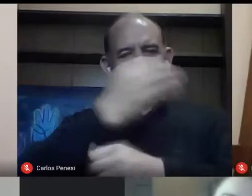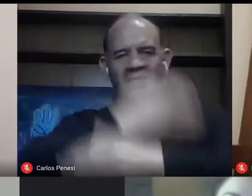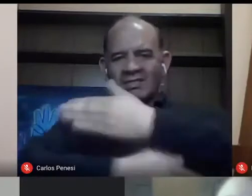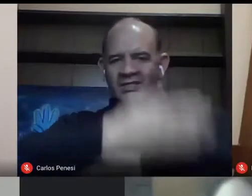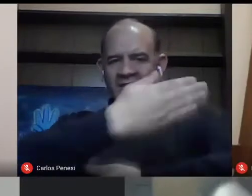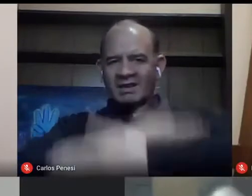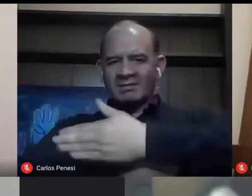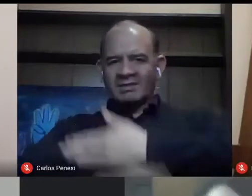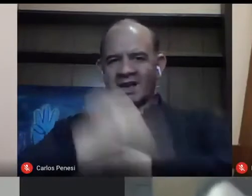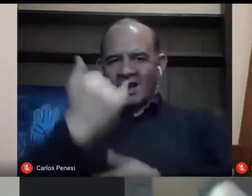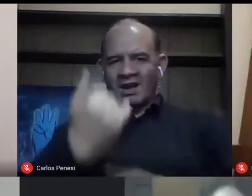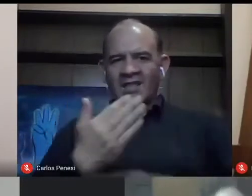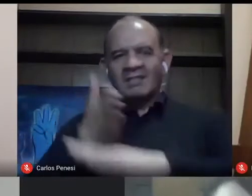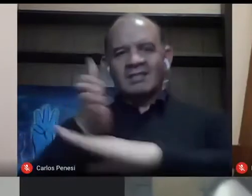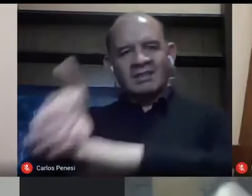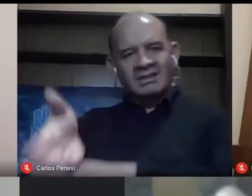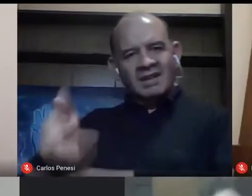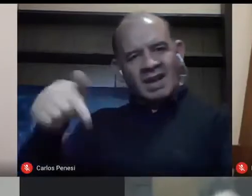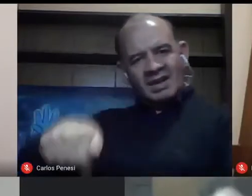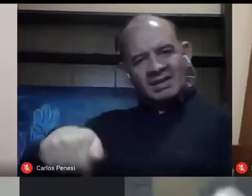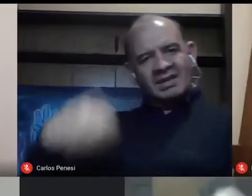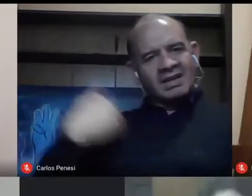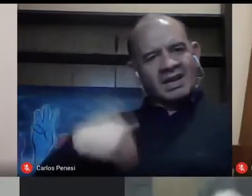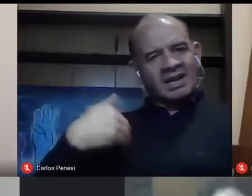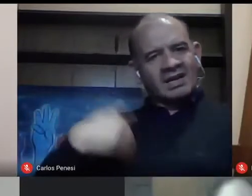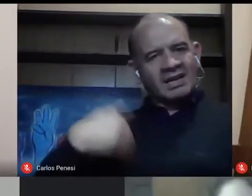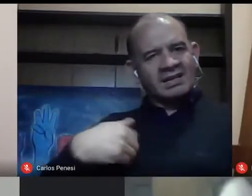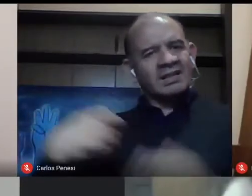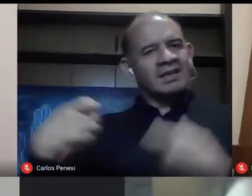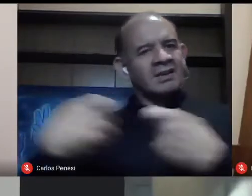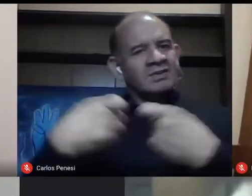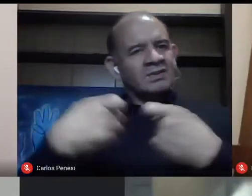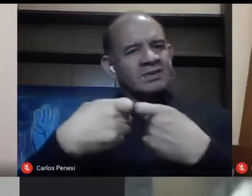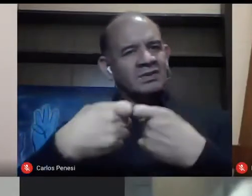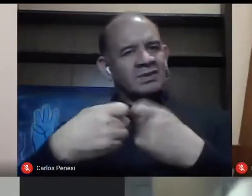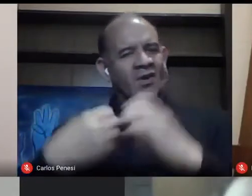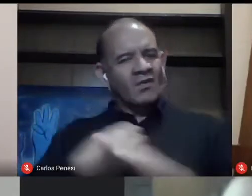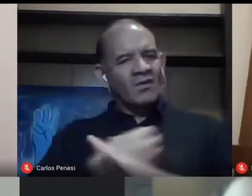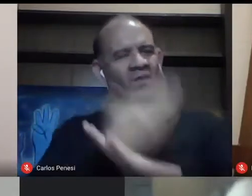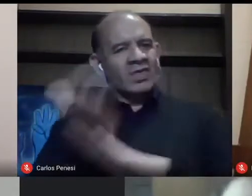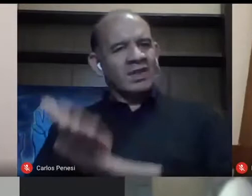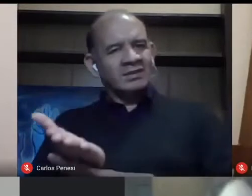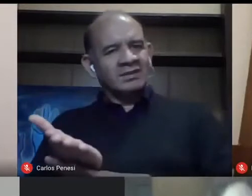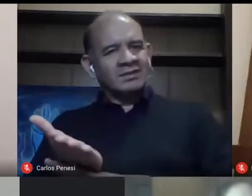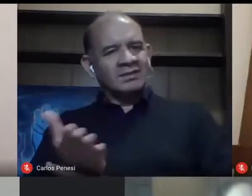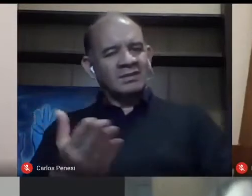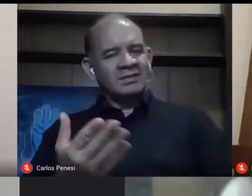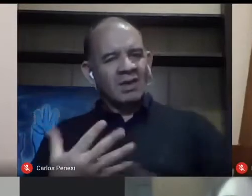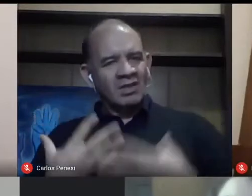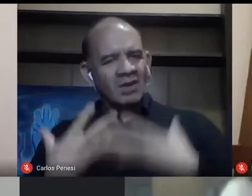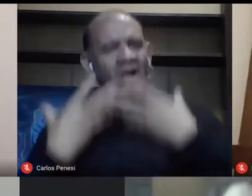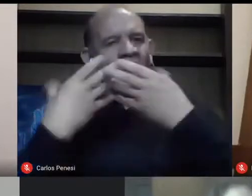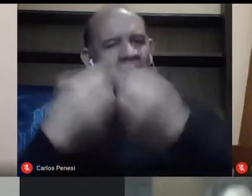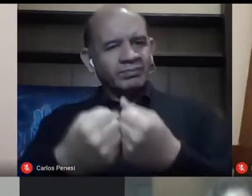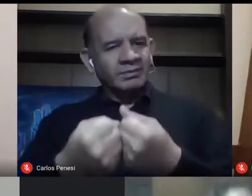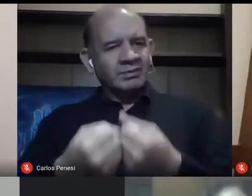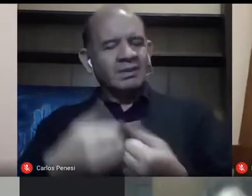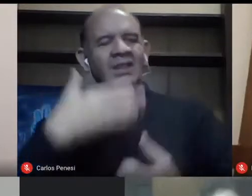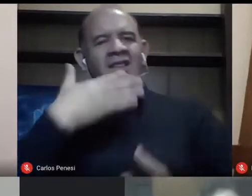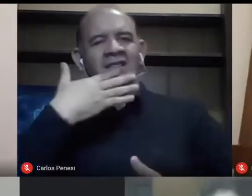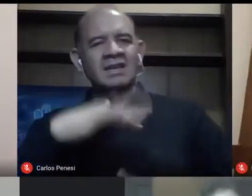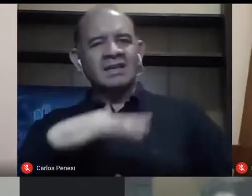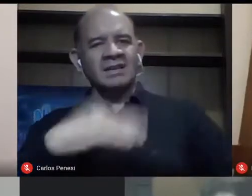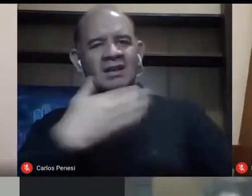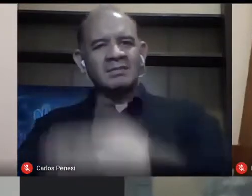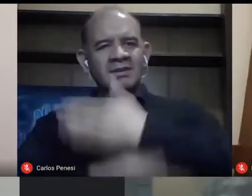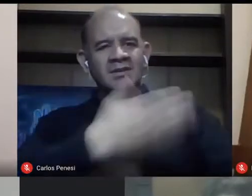y aquí en Argentina coordino la Fundación Por Igual Más, con la que trabajamos por el empoderamiento y el reconocimiento de las personas